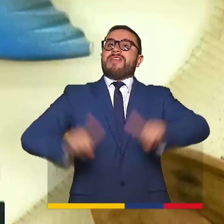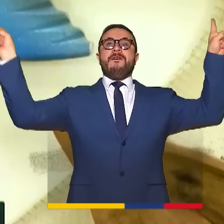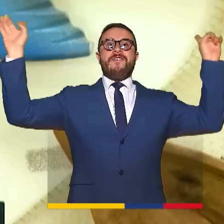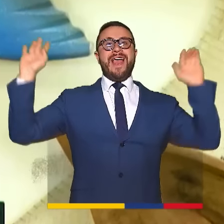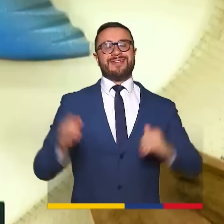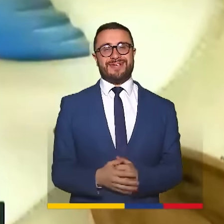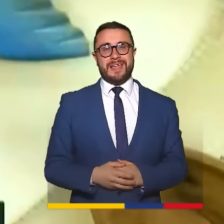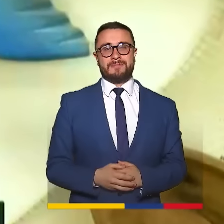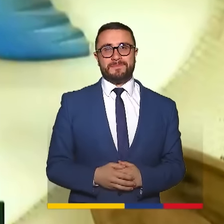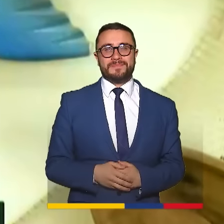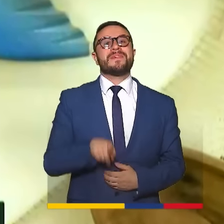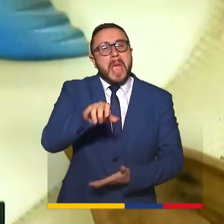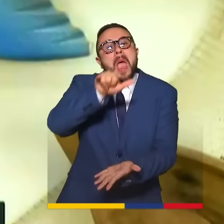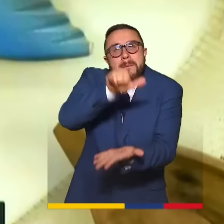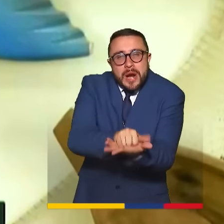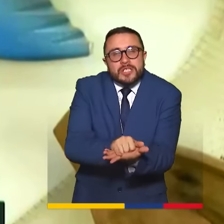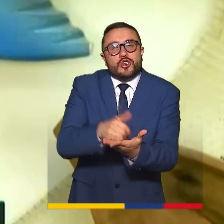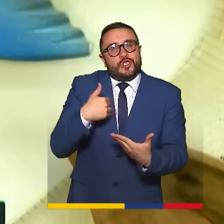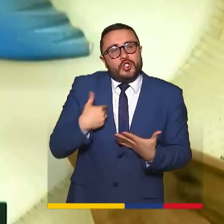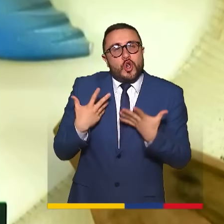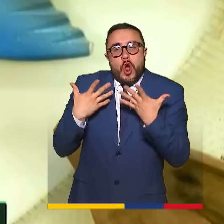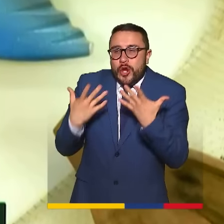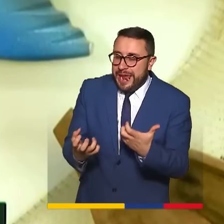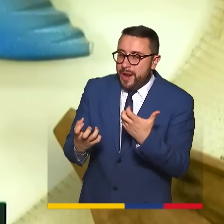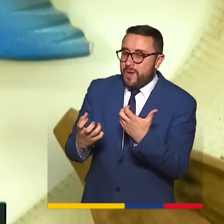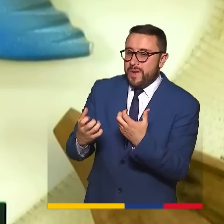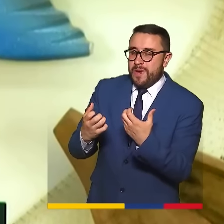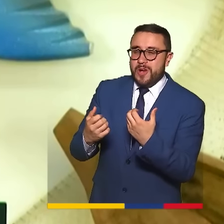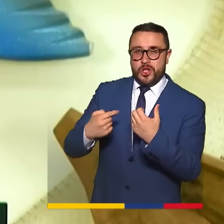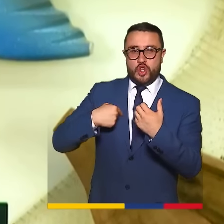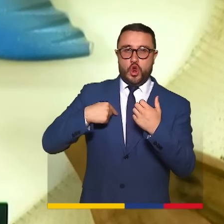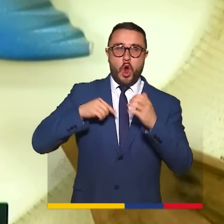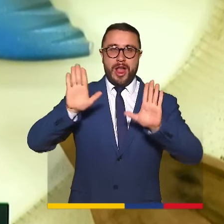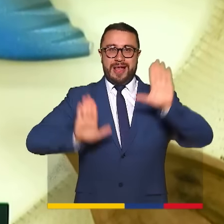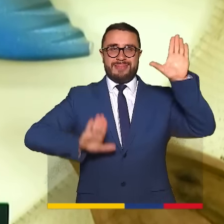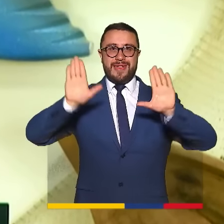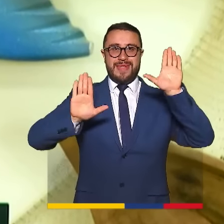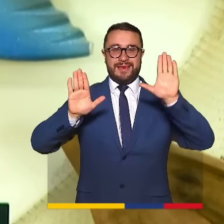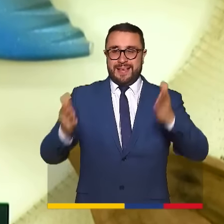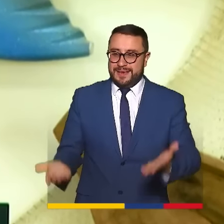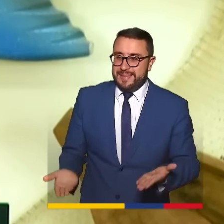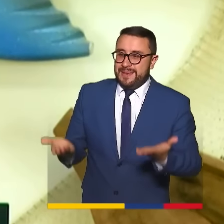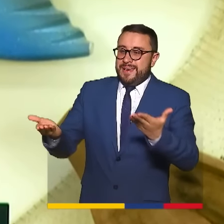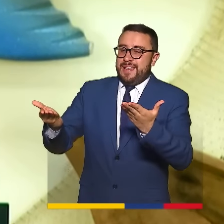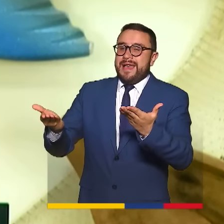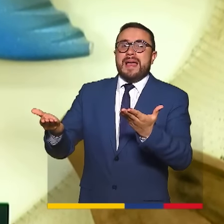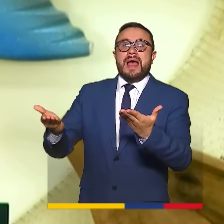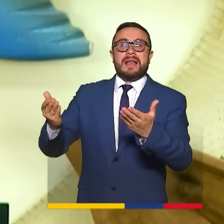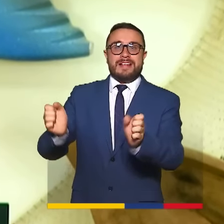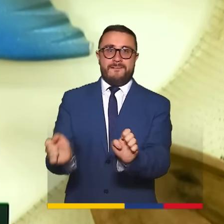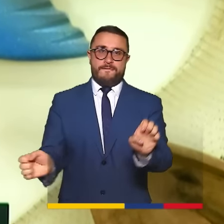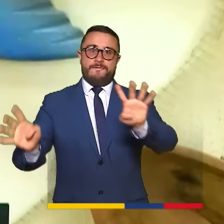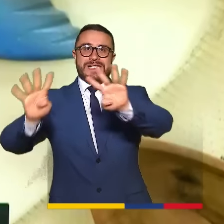la terna para la Defensoría del Pueblo fuese de mujeres.